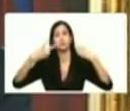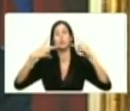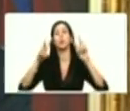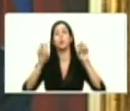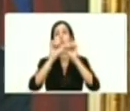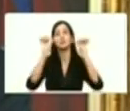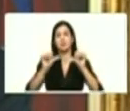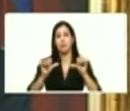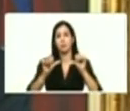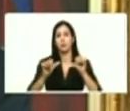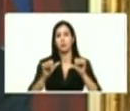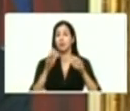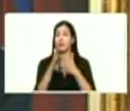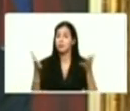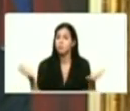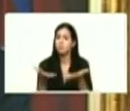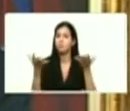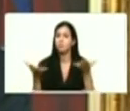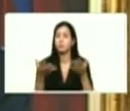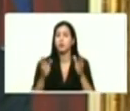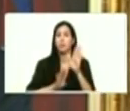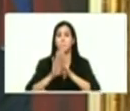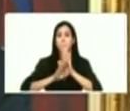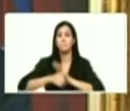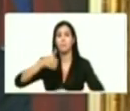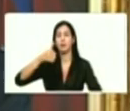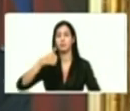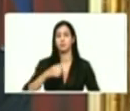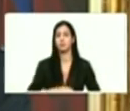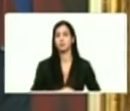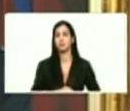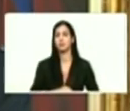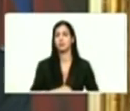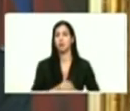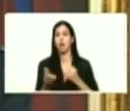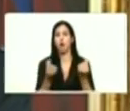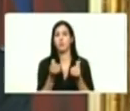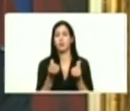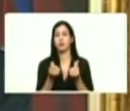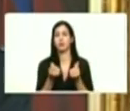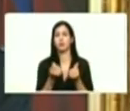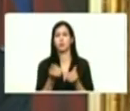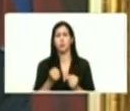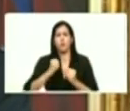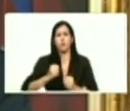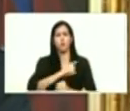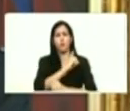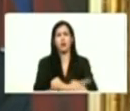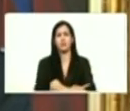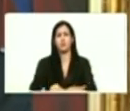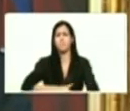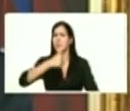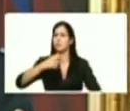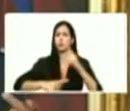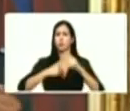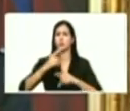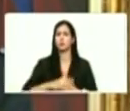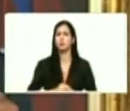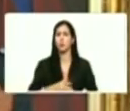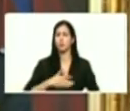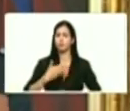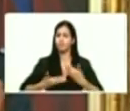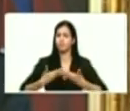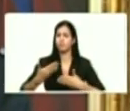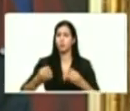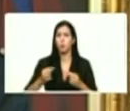sistema que estimule el crecimiento de una economía portentosa productiva con capacidad de generar